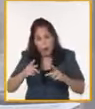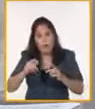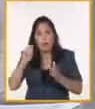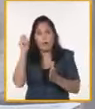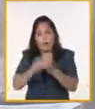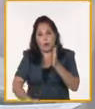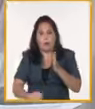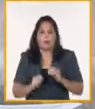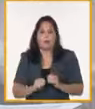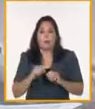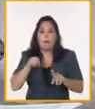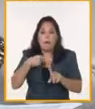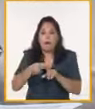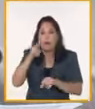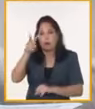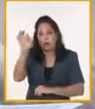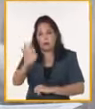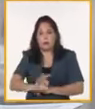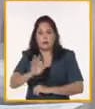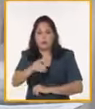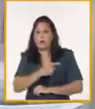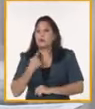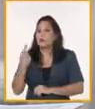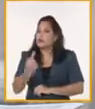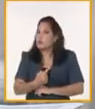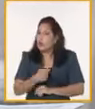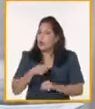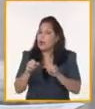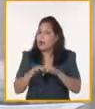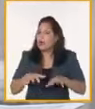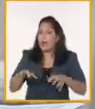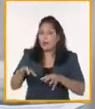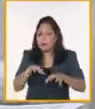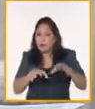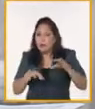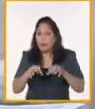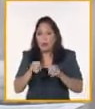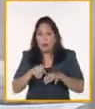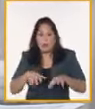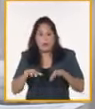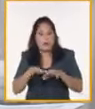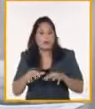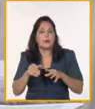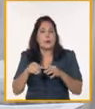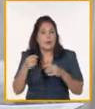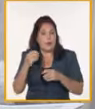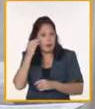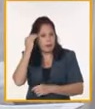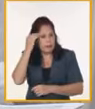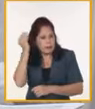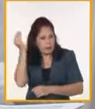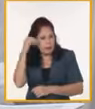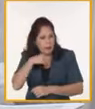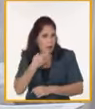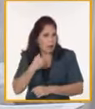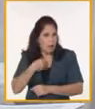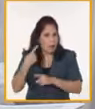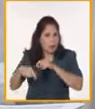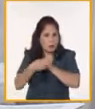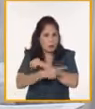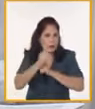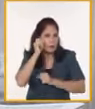el 2% porque todo tenemos que ir creando herramientas capacidades para no para